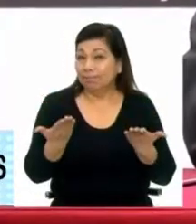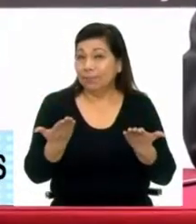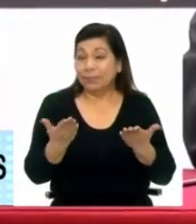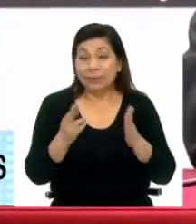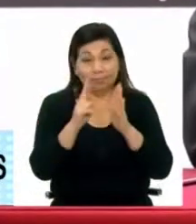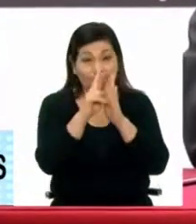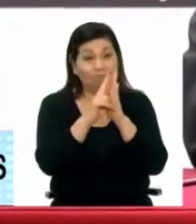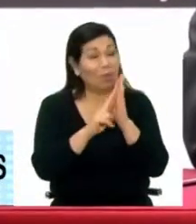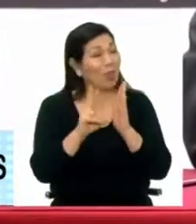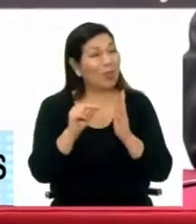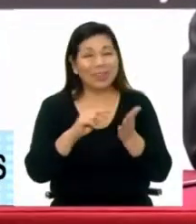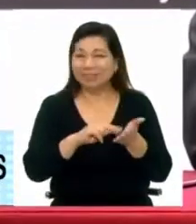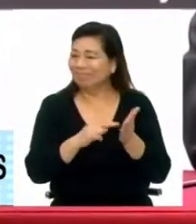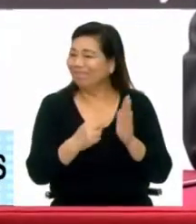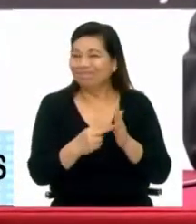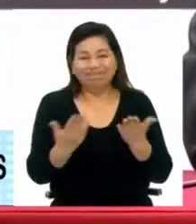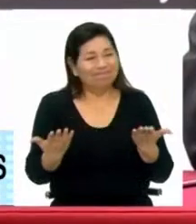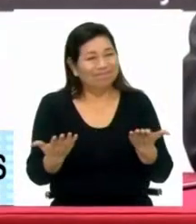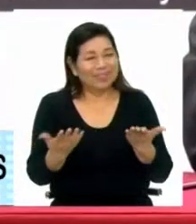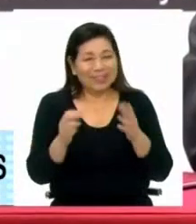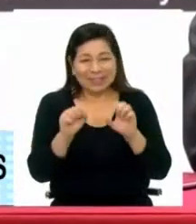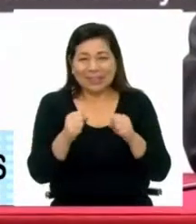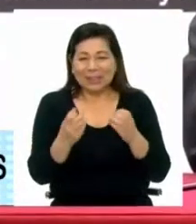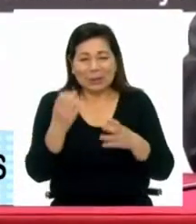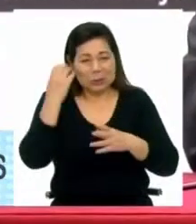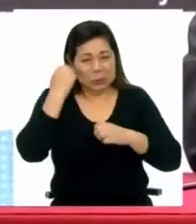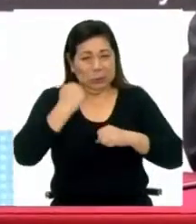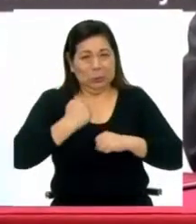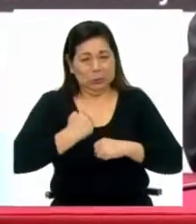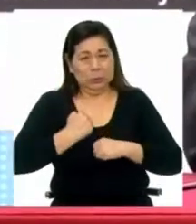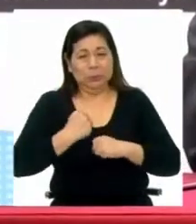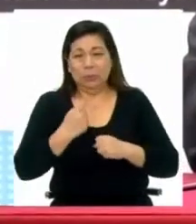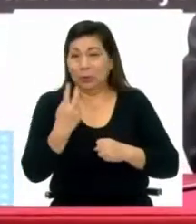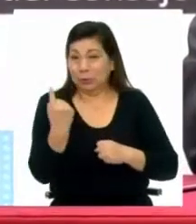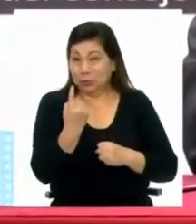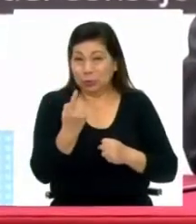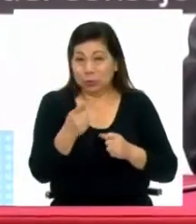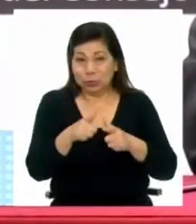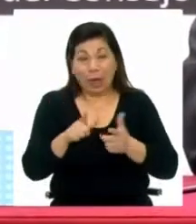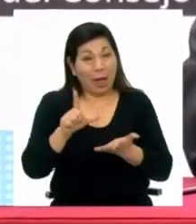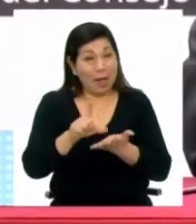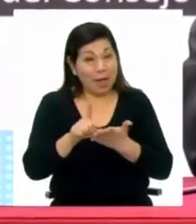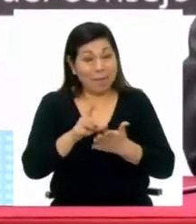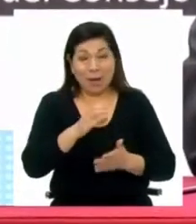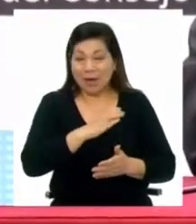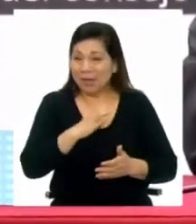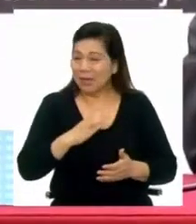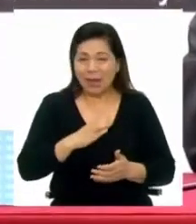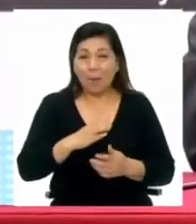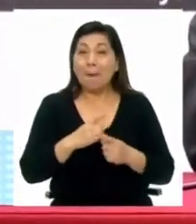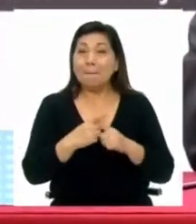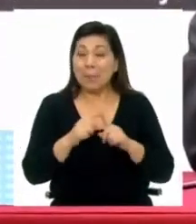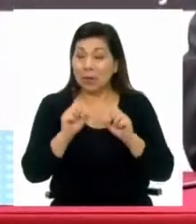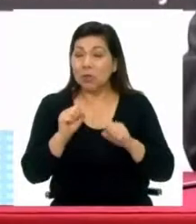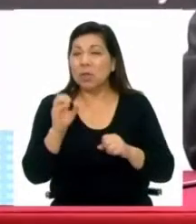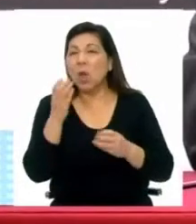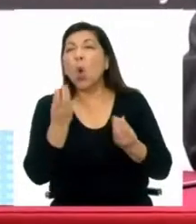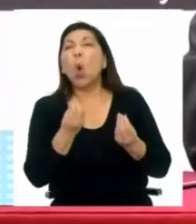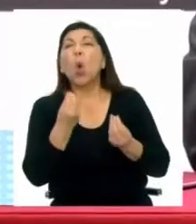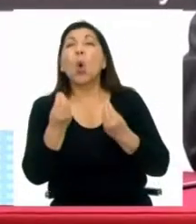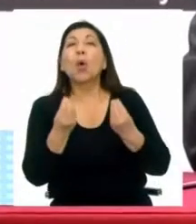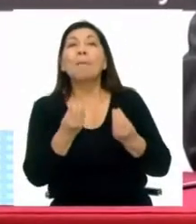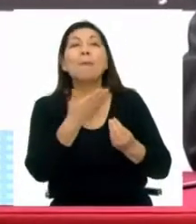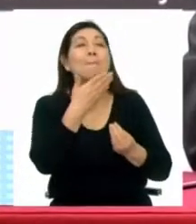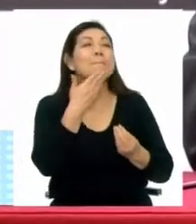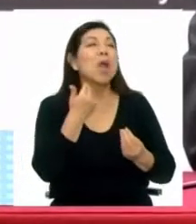Esta resolución no significa que queremos militarizar las zonas de Lima y el Callao, pero sí buscar